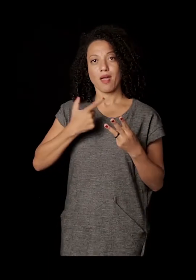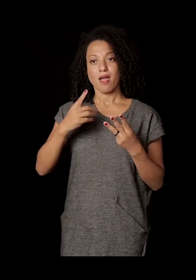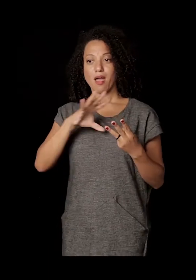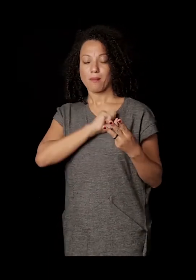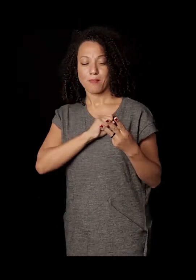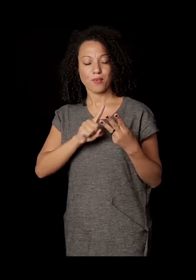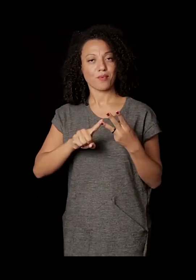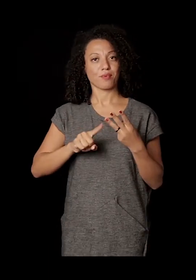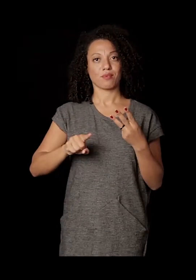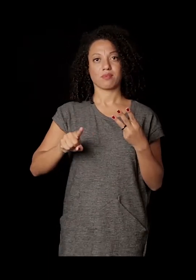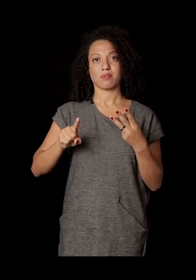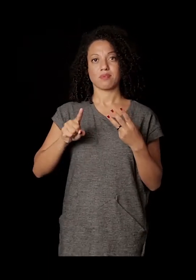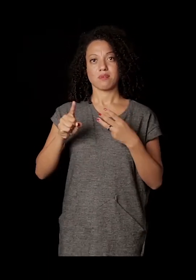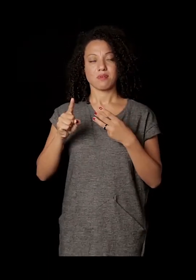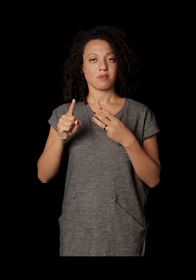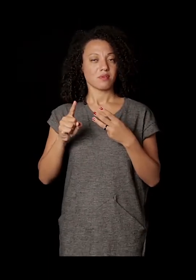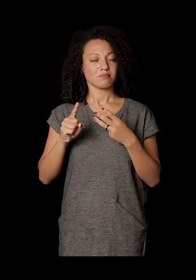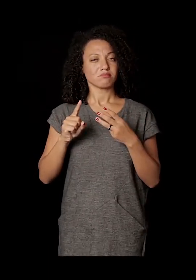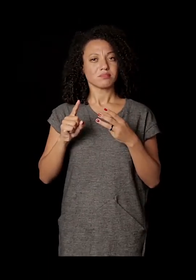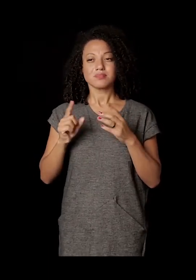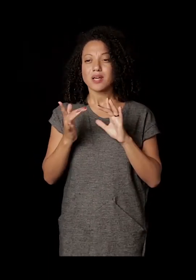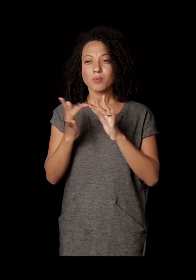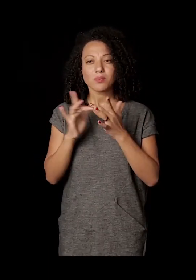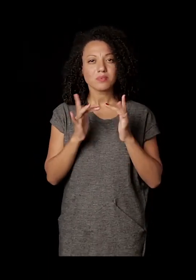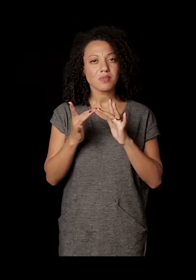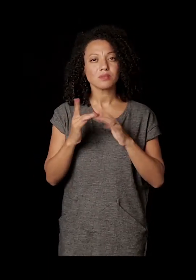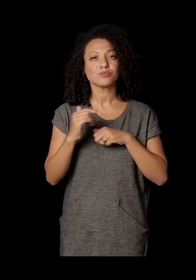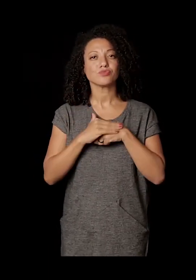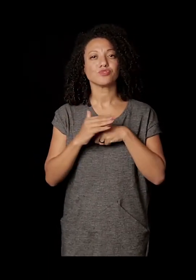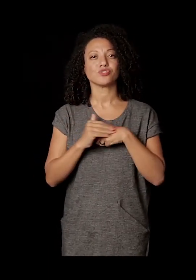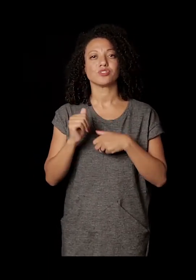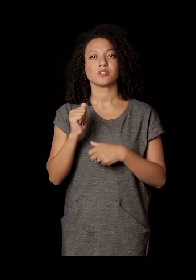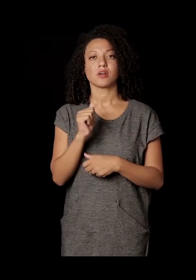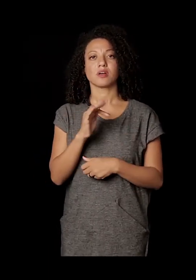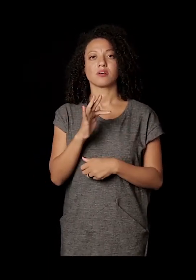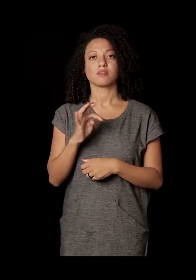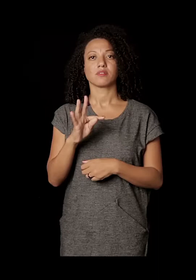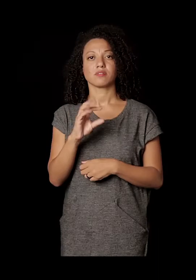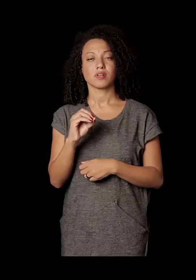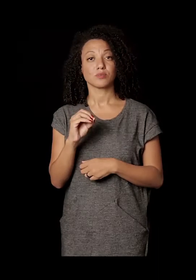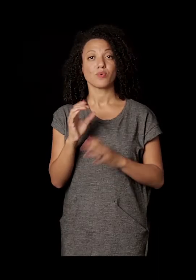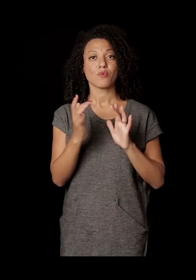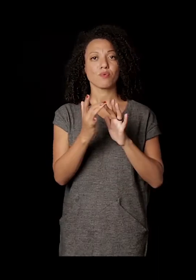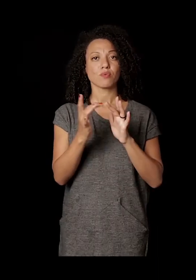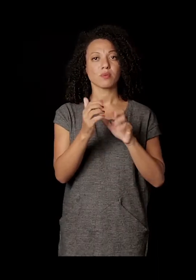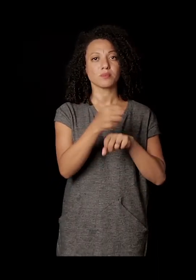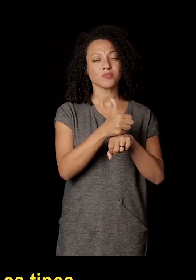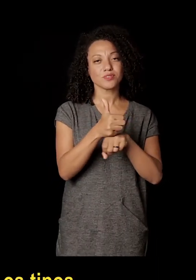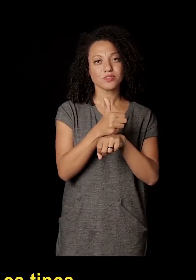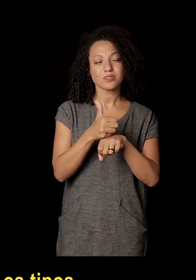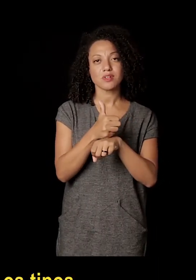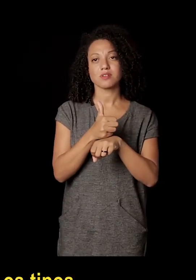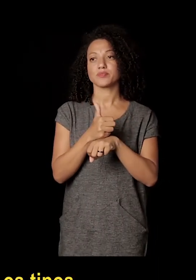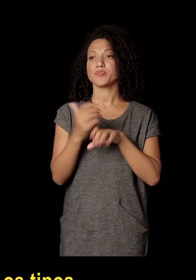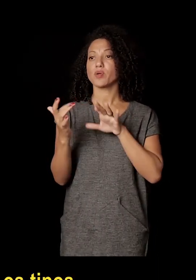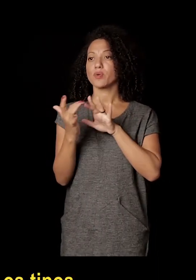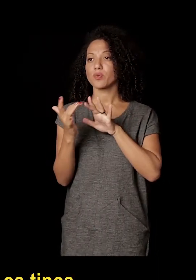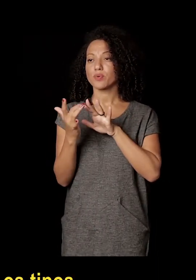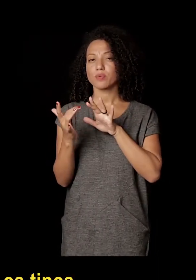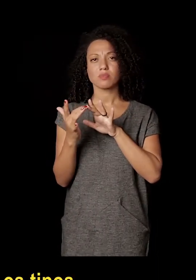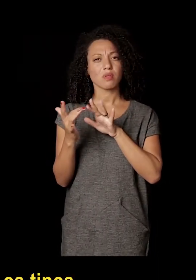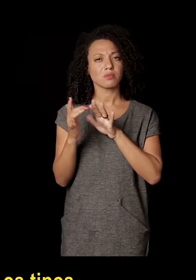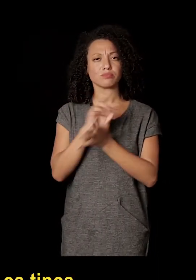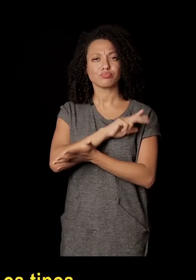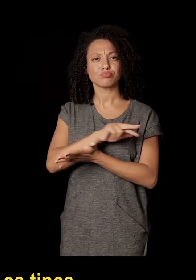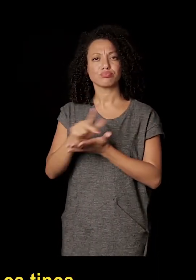los afectos, son redes de afectos, son redes de conexiones profesionales, son redes de